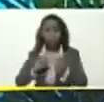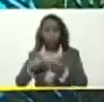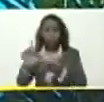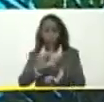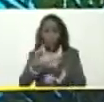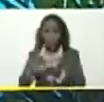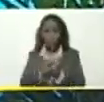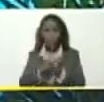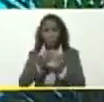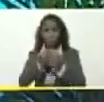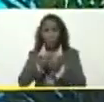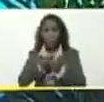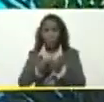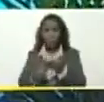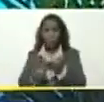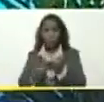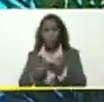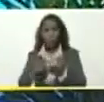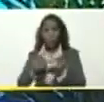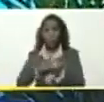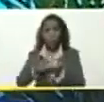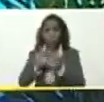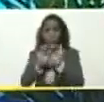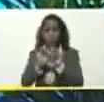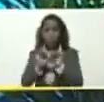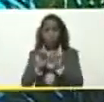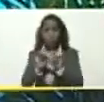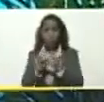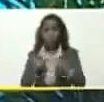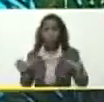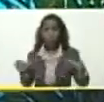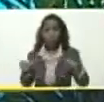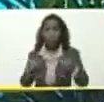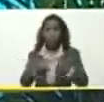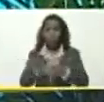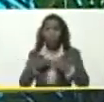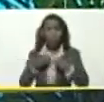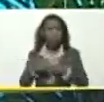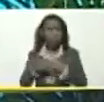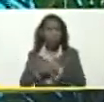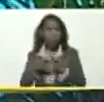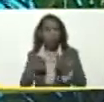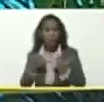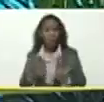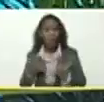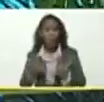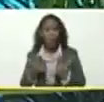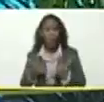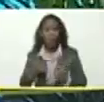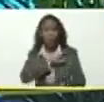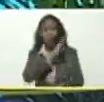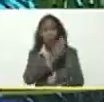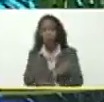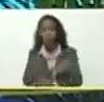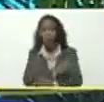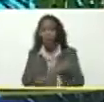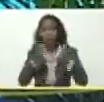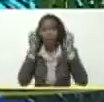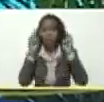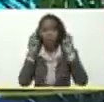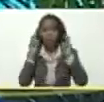los editores digitales que se han reunido para ahora fortalecer el término